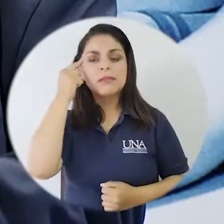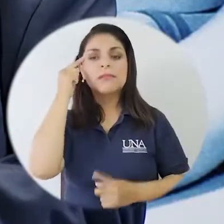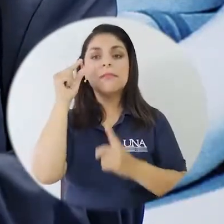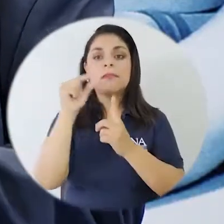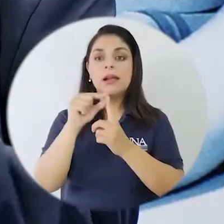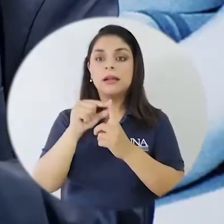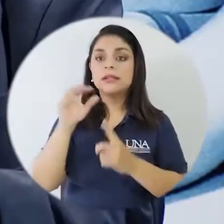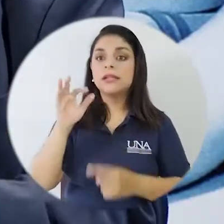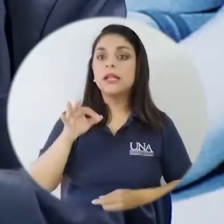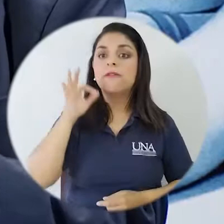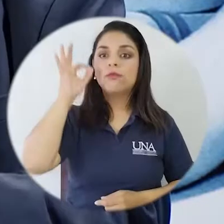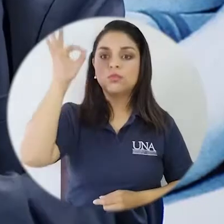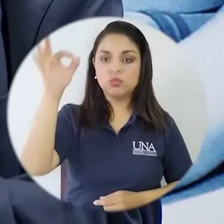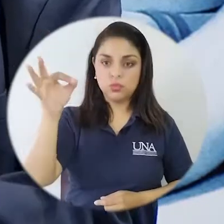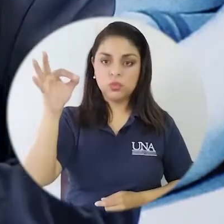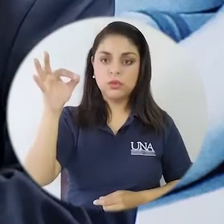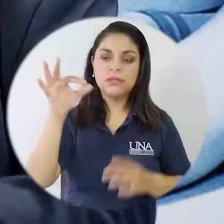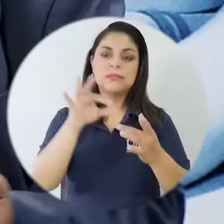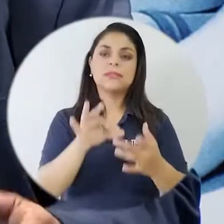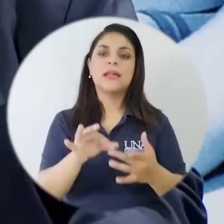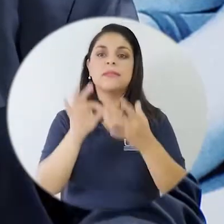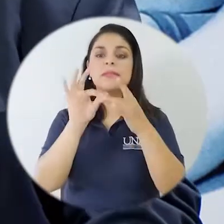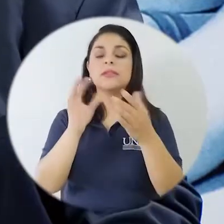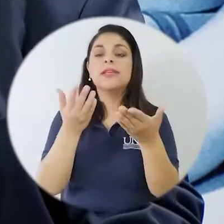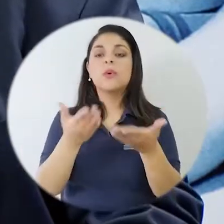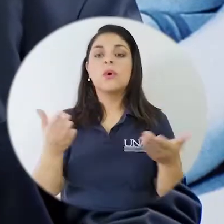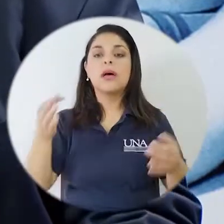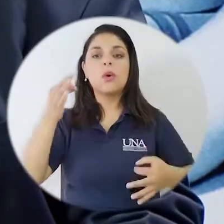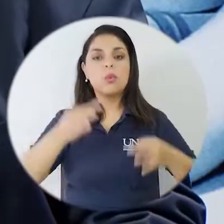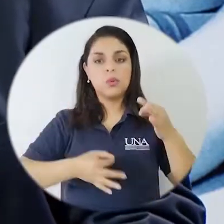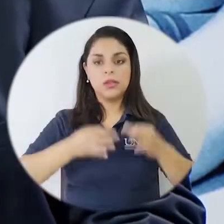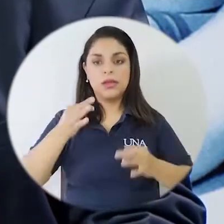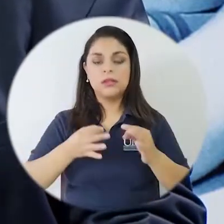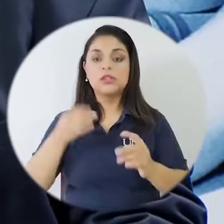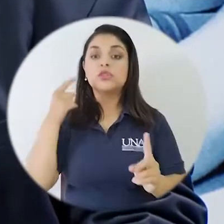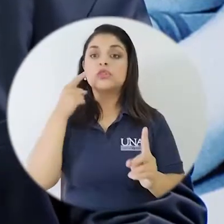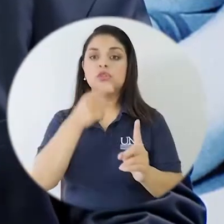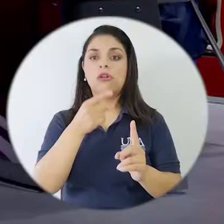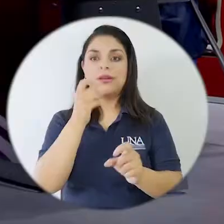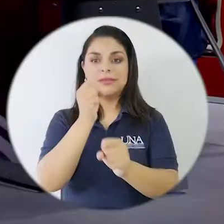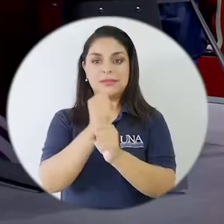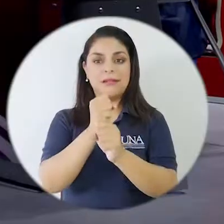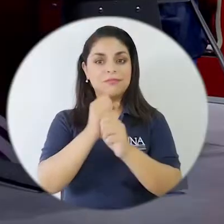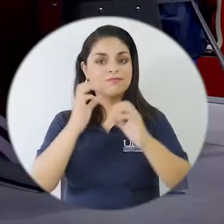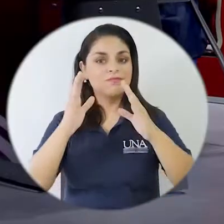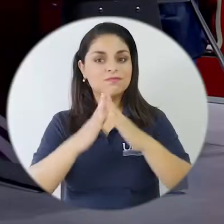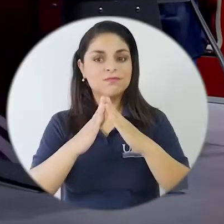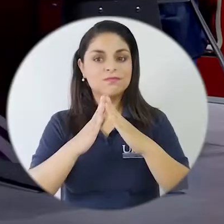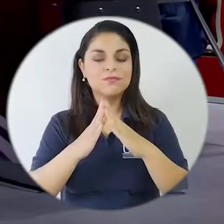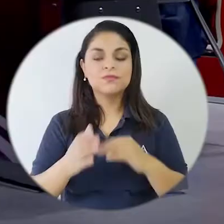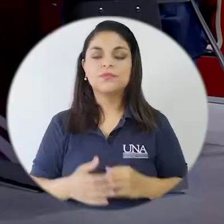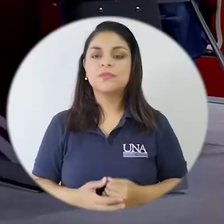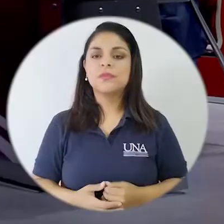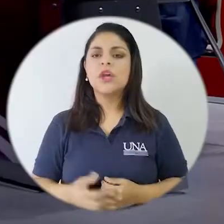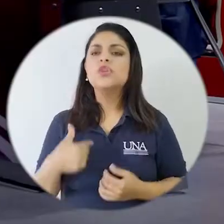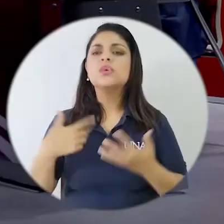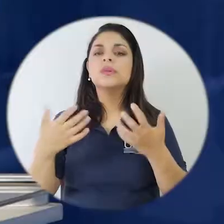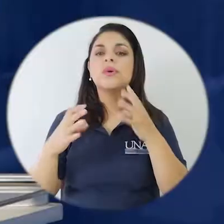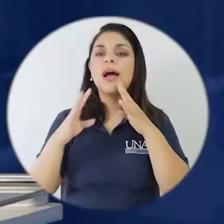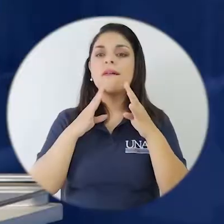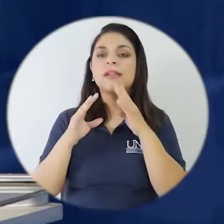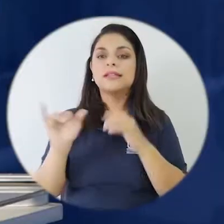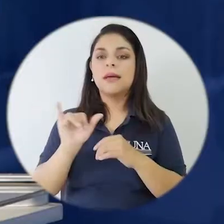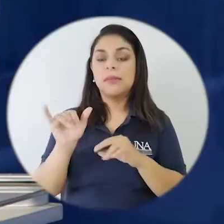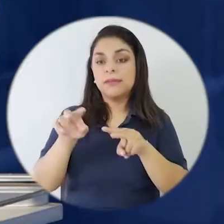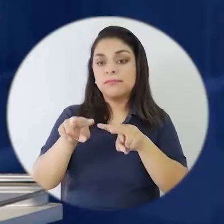relaciones laborales y sobre todo en los elementos de tipo jurídico en relación con el teletrabajo. Detengámonos en el tema de los pro y contra a la fecha,